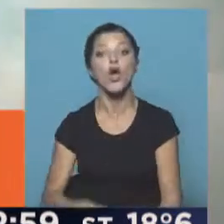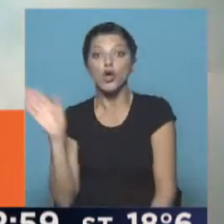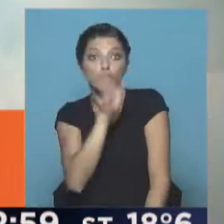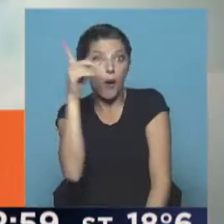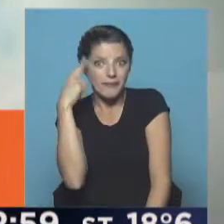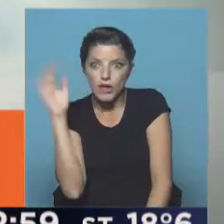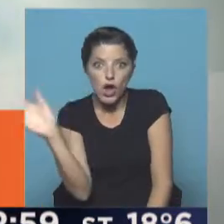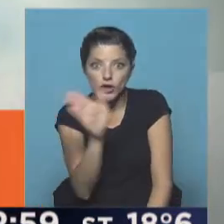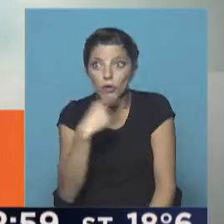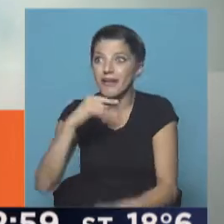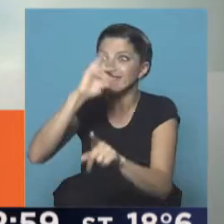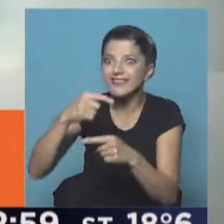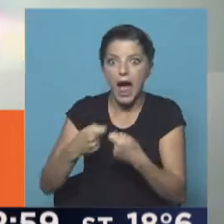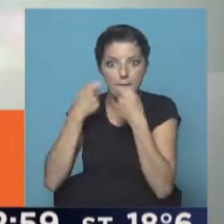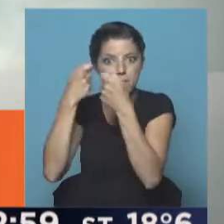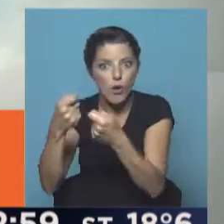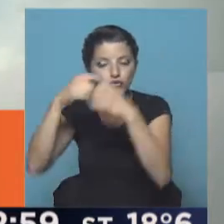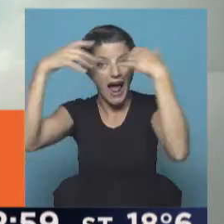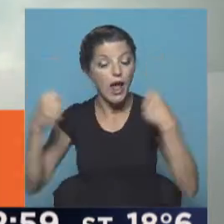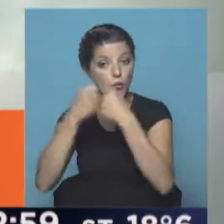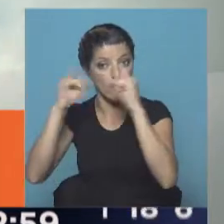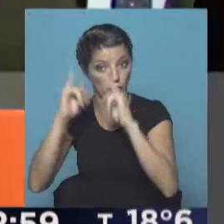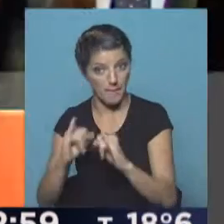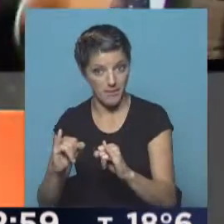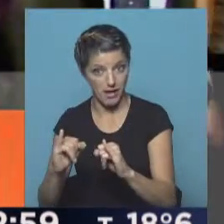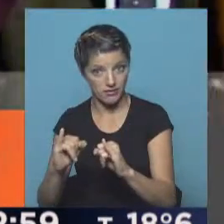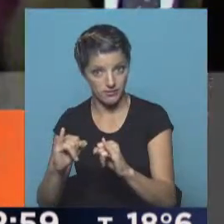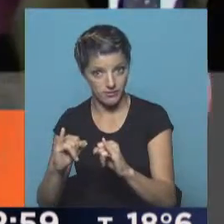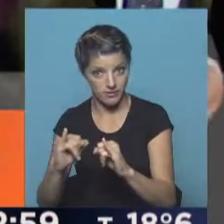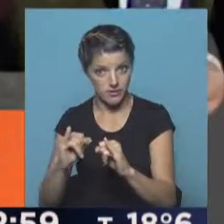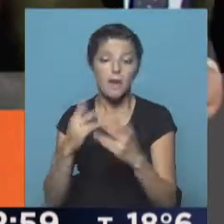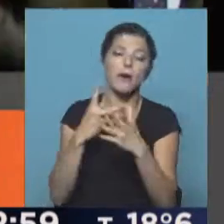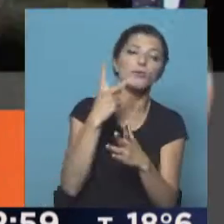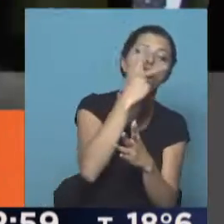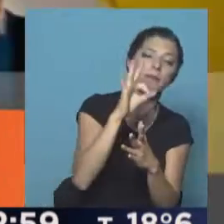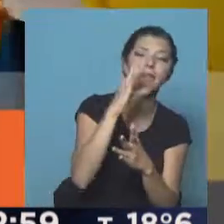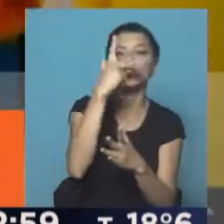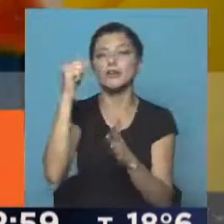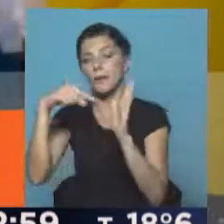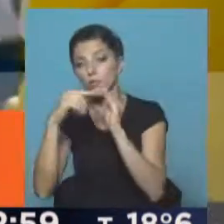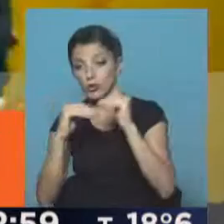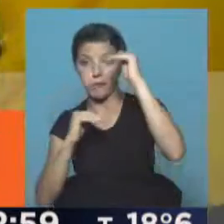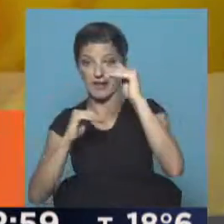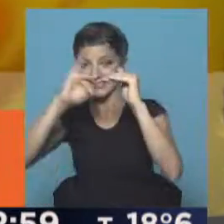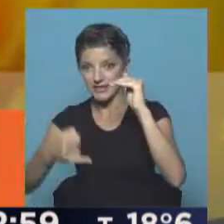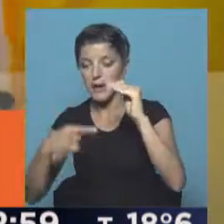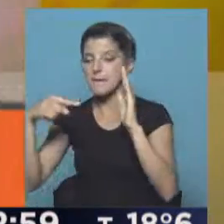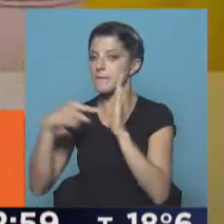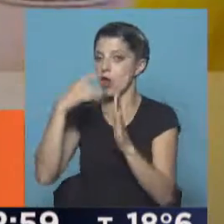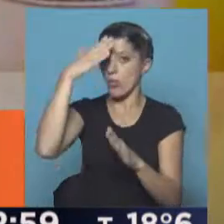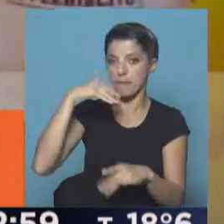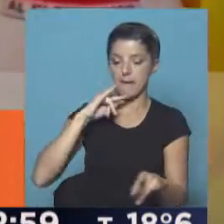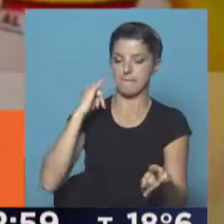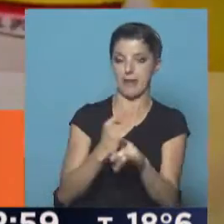la alternativa oficial de aceptar los términos del acuerdo de paz alcanzado por entre 20 y 30 puntos, pero ganó el rechazo por